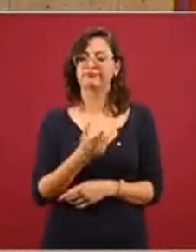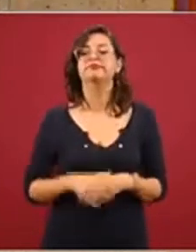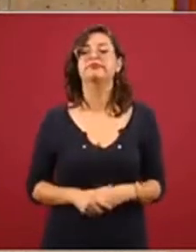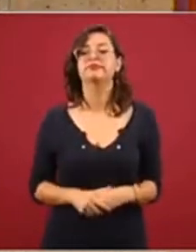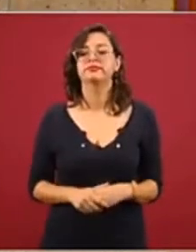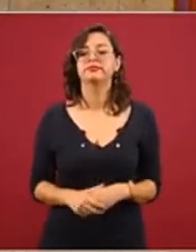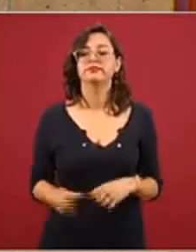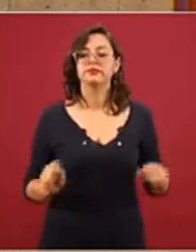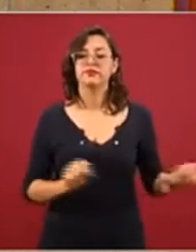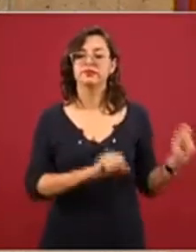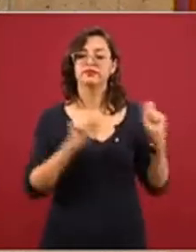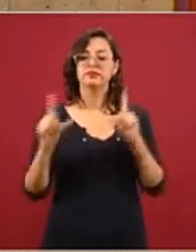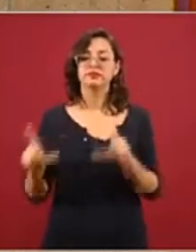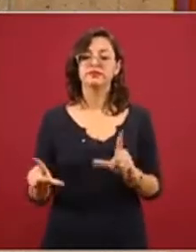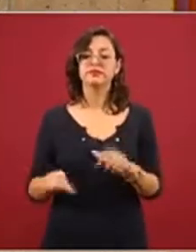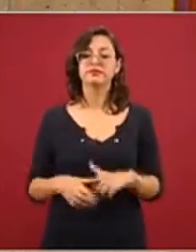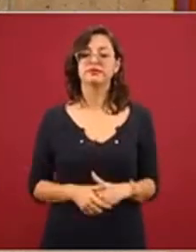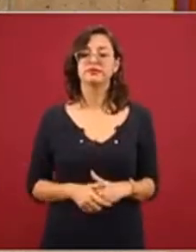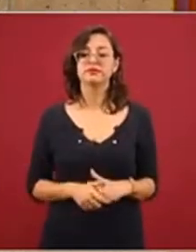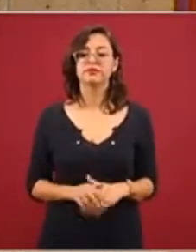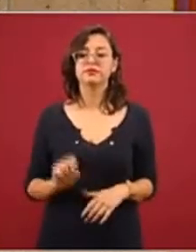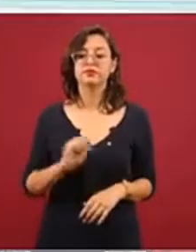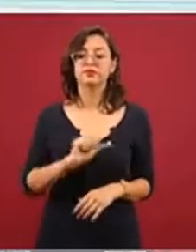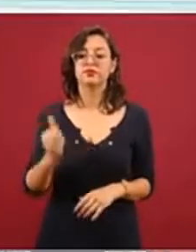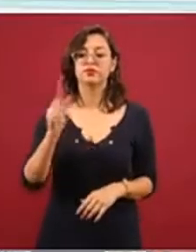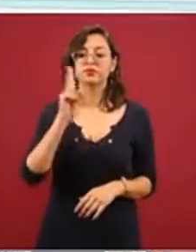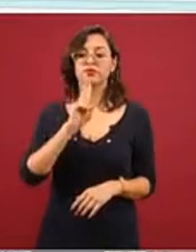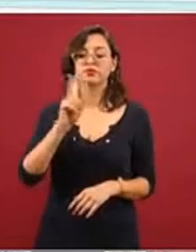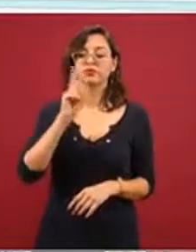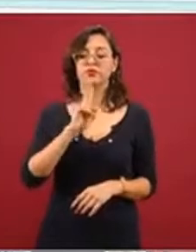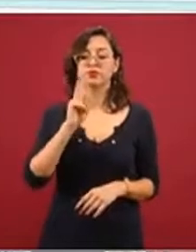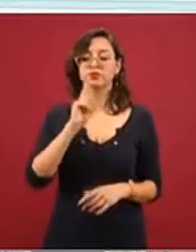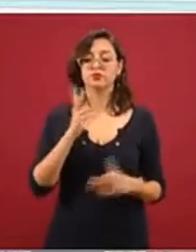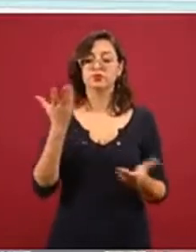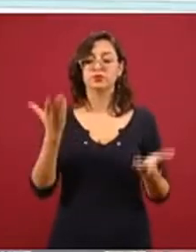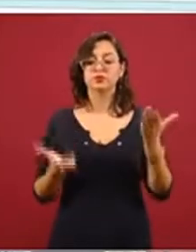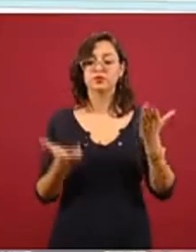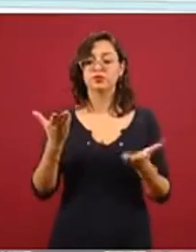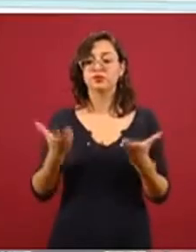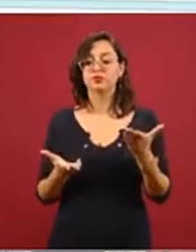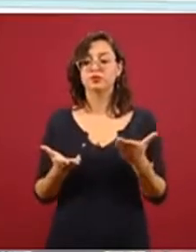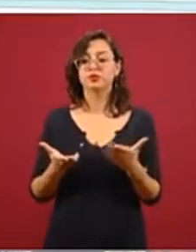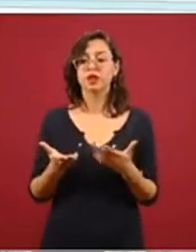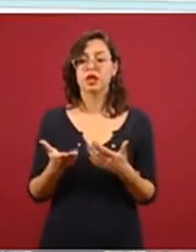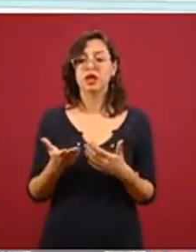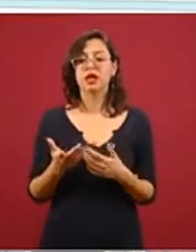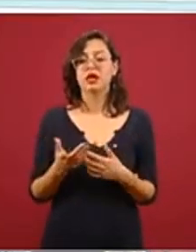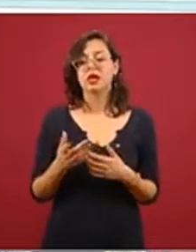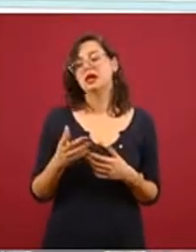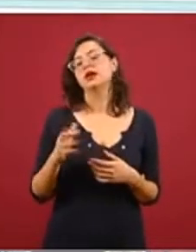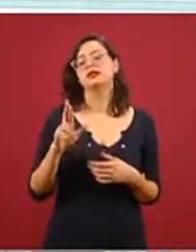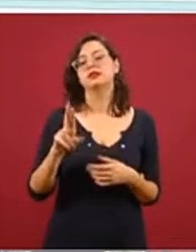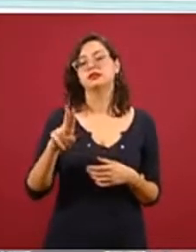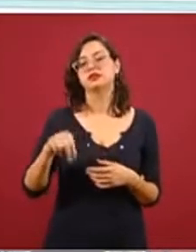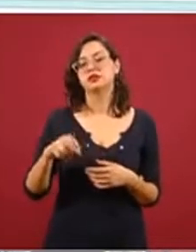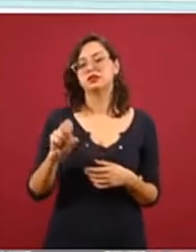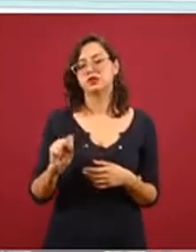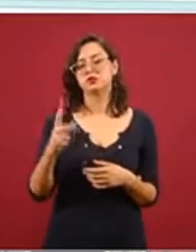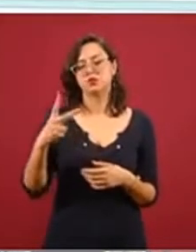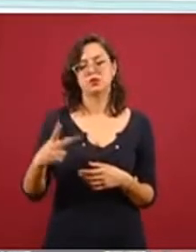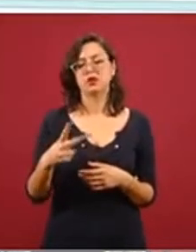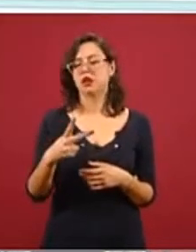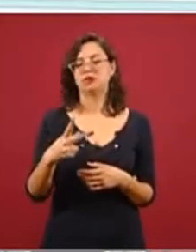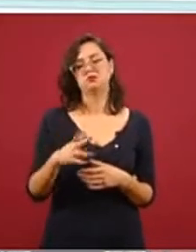siguiente diapositiva, que es la que nos muestra otras pruebas realizadas fuera de la Red Nacional de Laboratorios de Salud